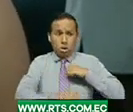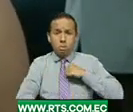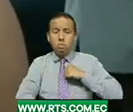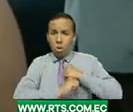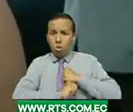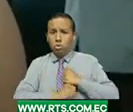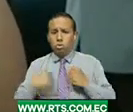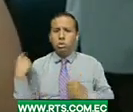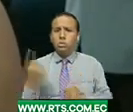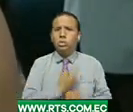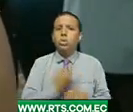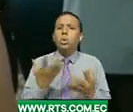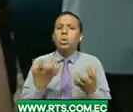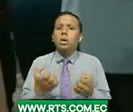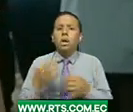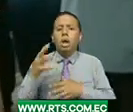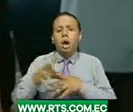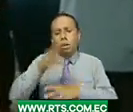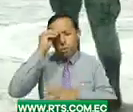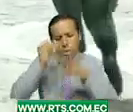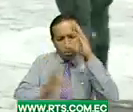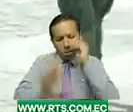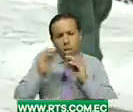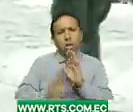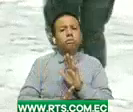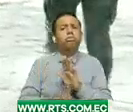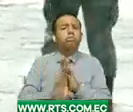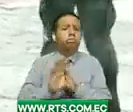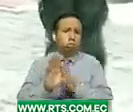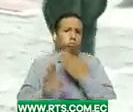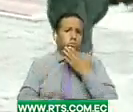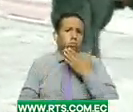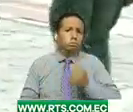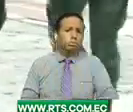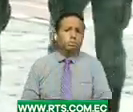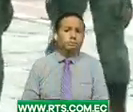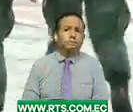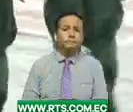que nosotros tengamos mejores conocimientos y nos superemos. Informa Miren Enríquez.